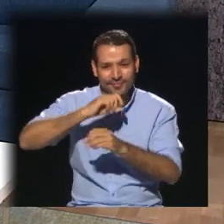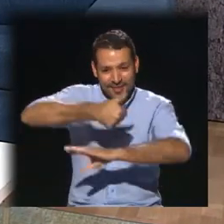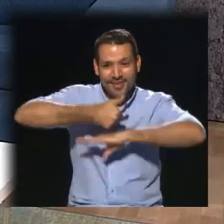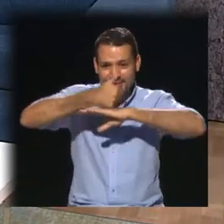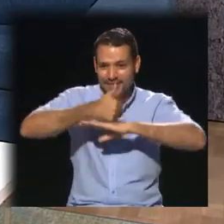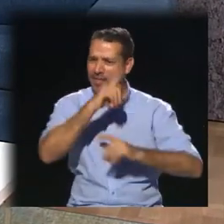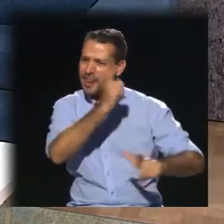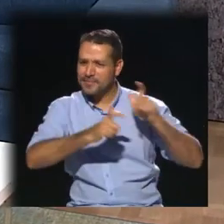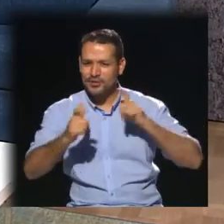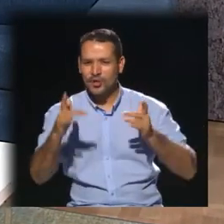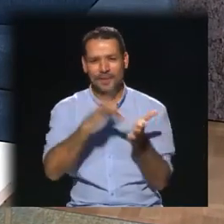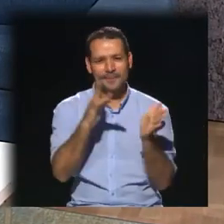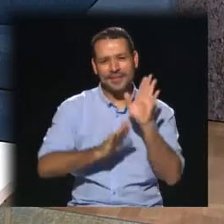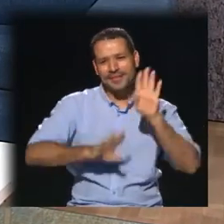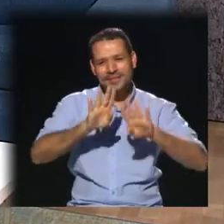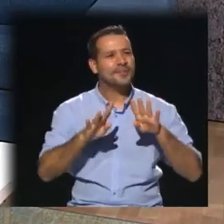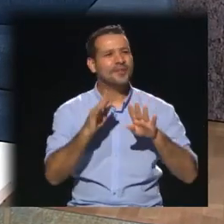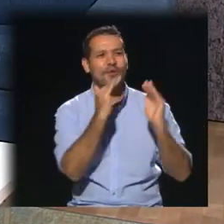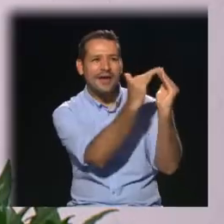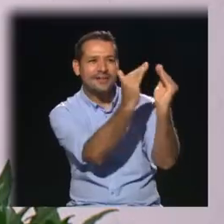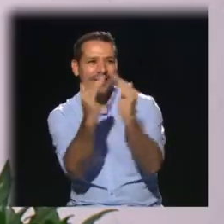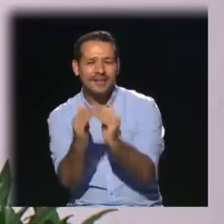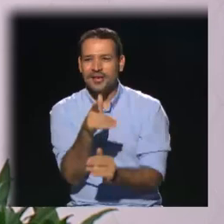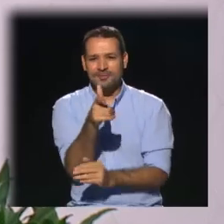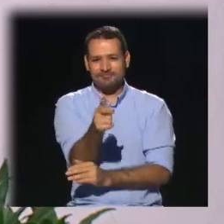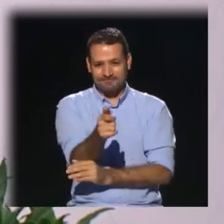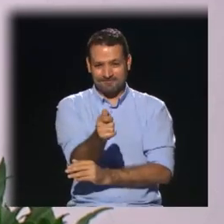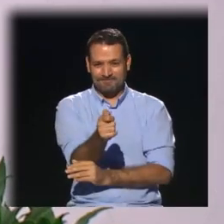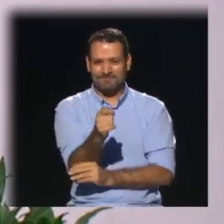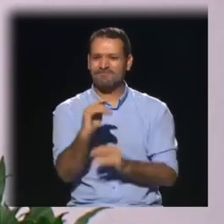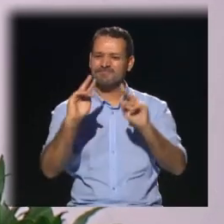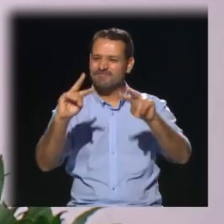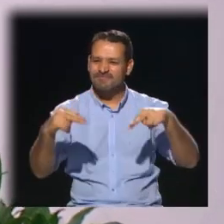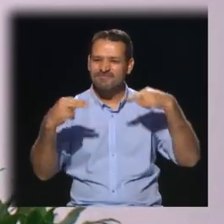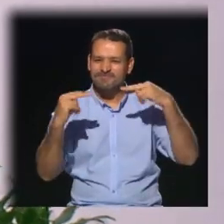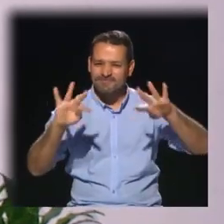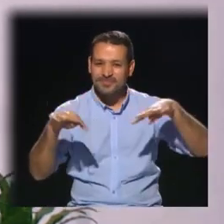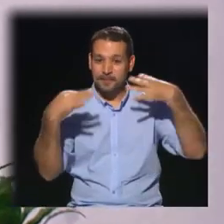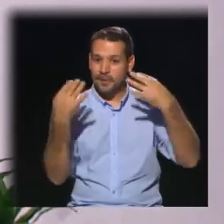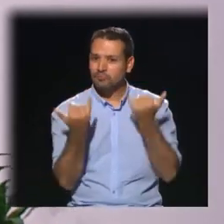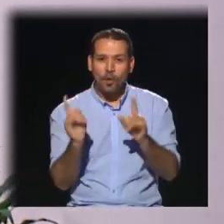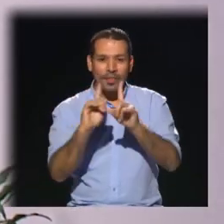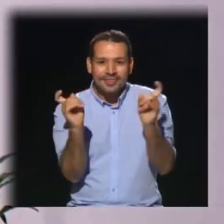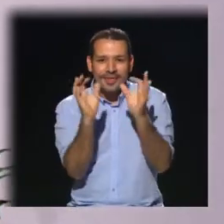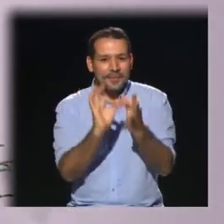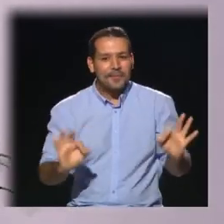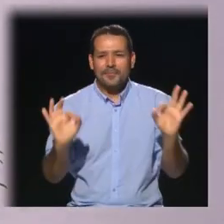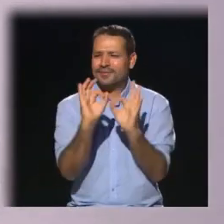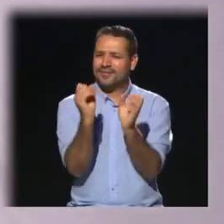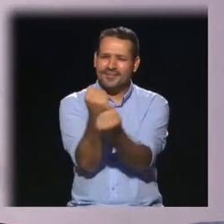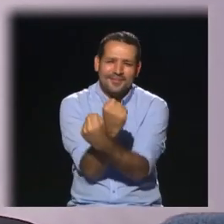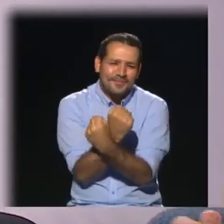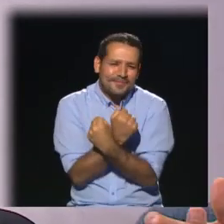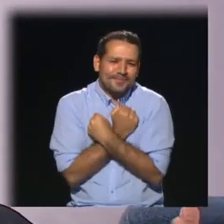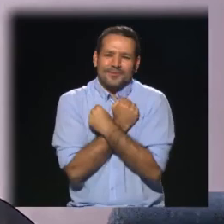están participando de este espacio, mirando. Y bueno, vamos a tener una buena conversación sobre un tema importante como es el amor y la libertad